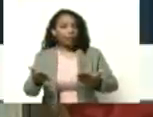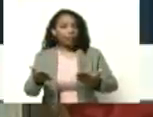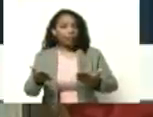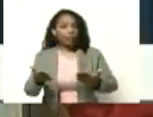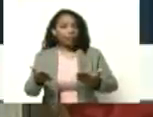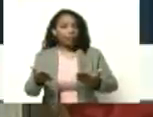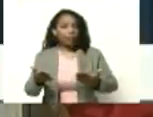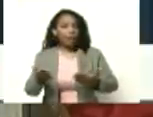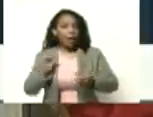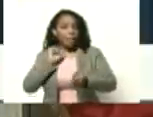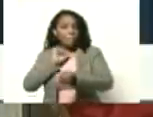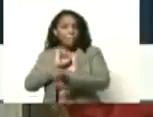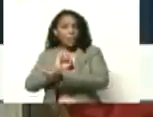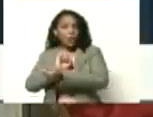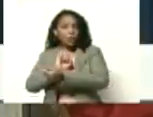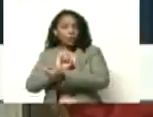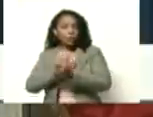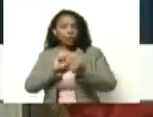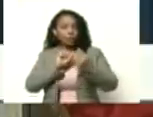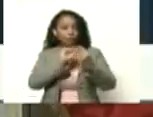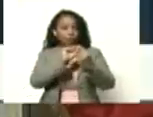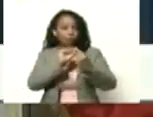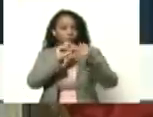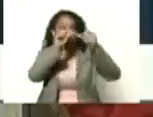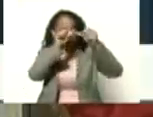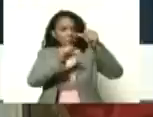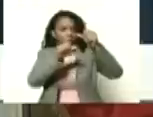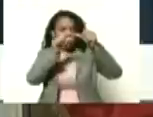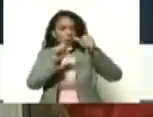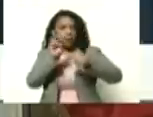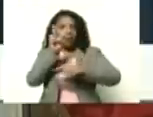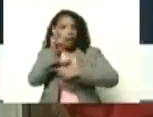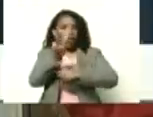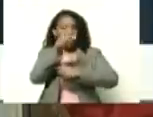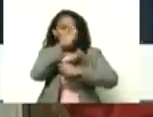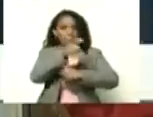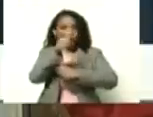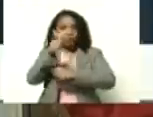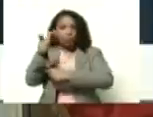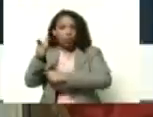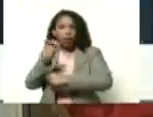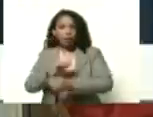la detención y entrevista de ambos personajes